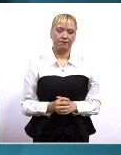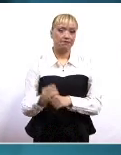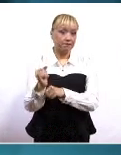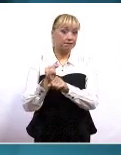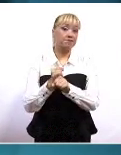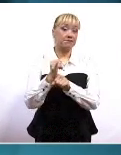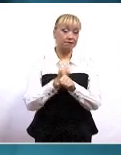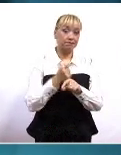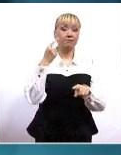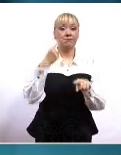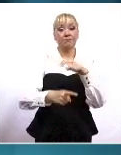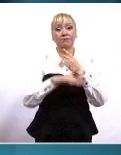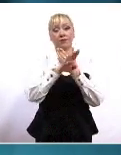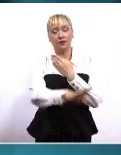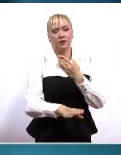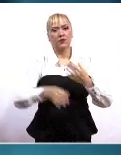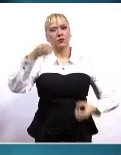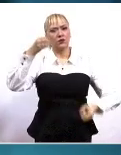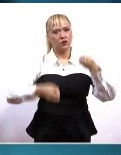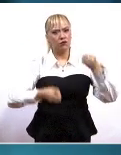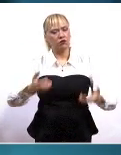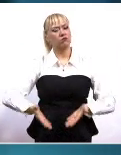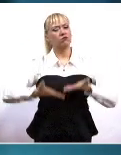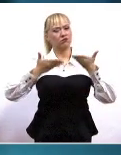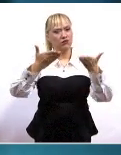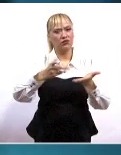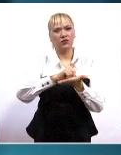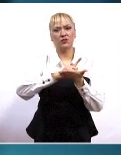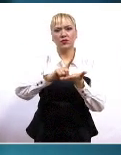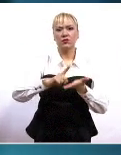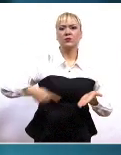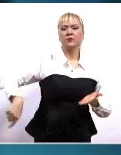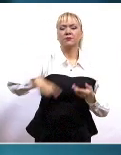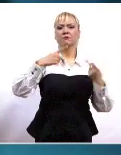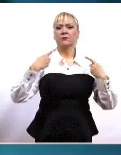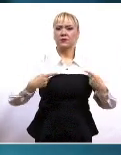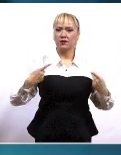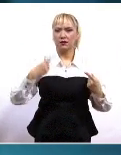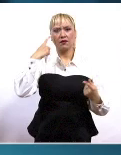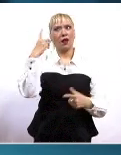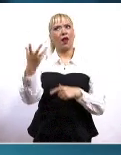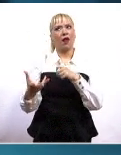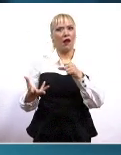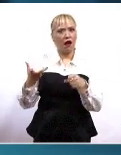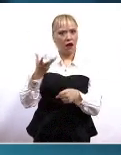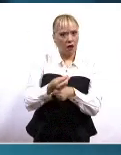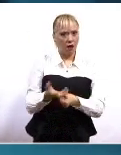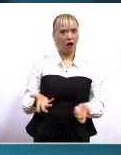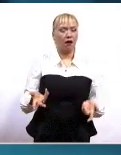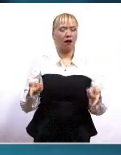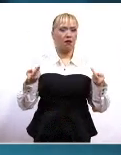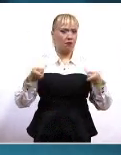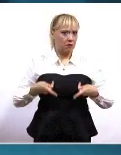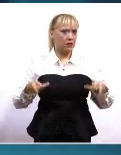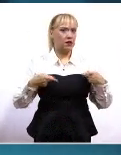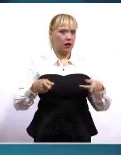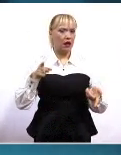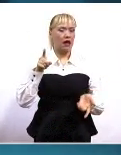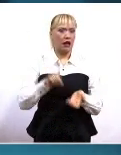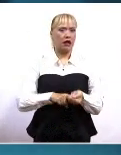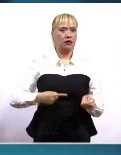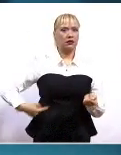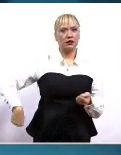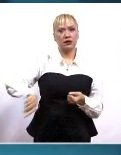Investigar, prevenir y enjuiciar, garantizar el acceso a la justicia a víctimas, garantizar reparación adecuada. Acá hay tres que ya tienen que ver ahora sí con Poder